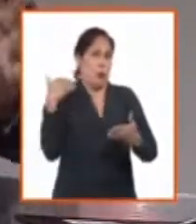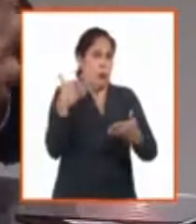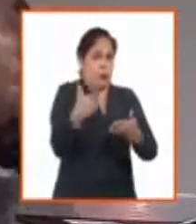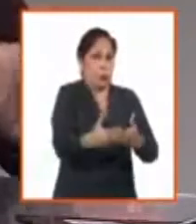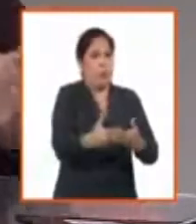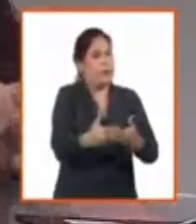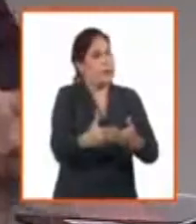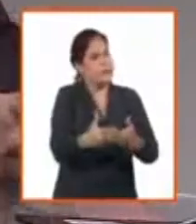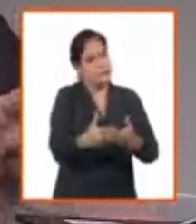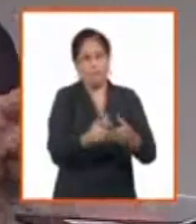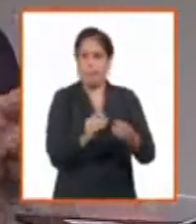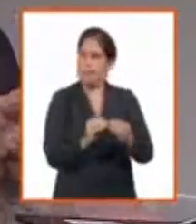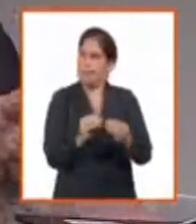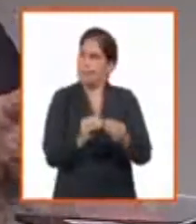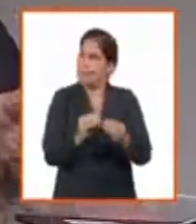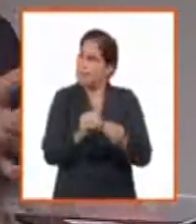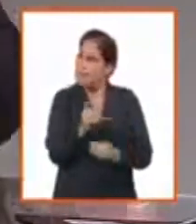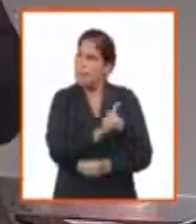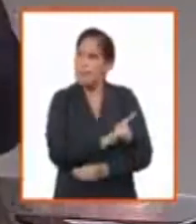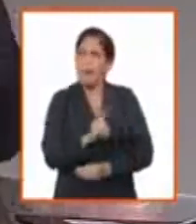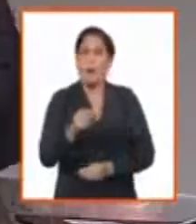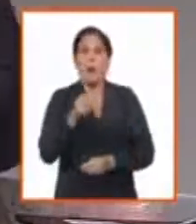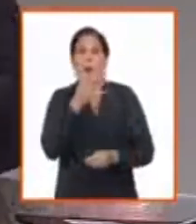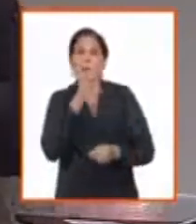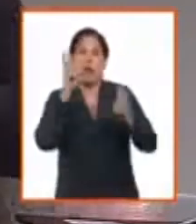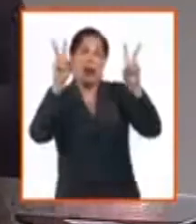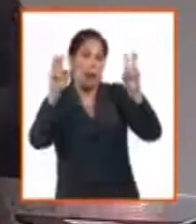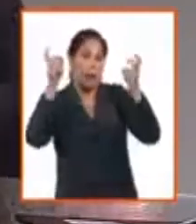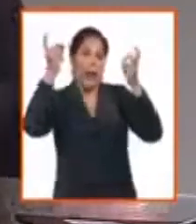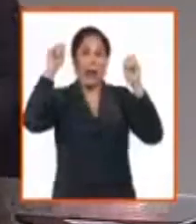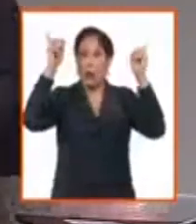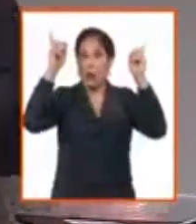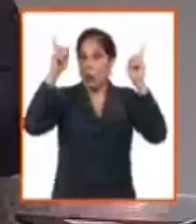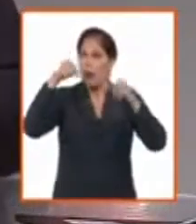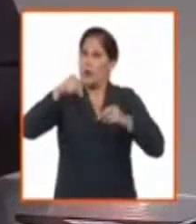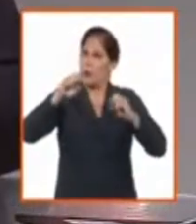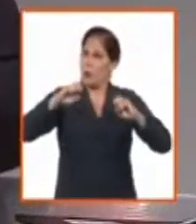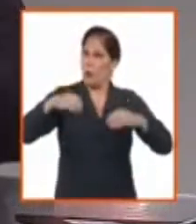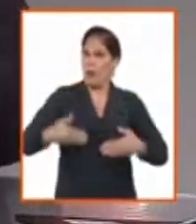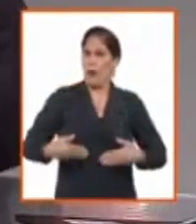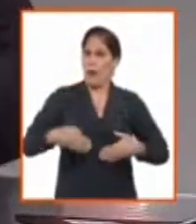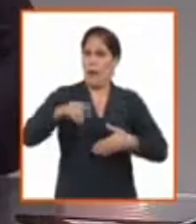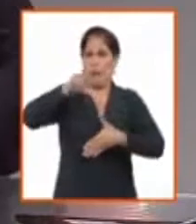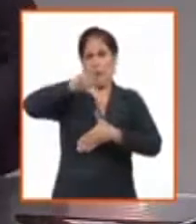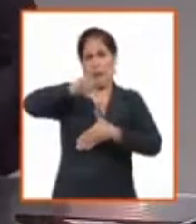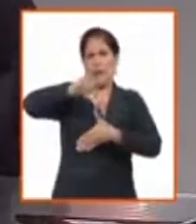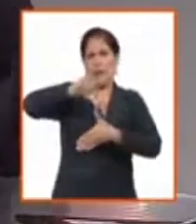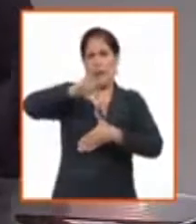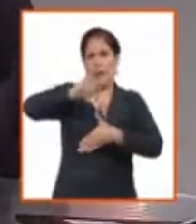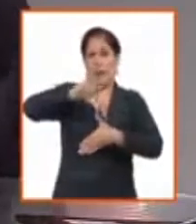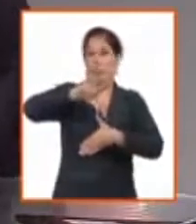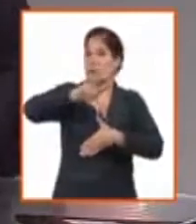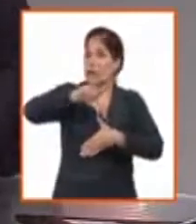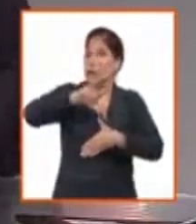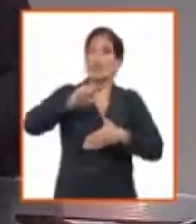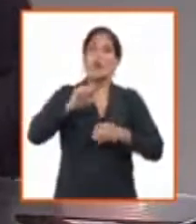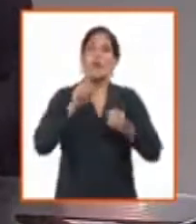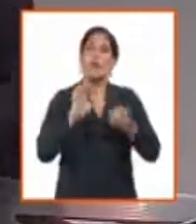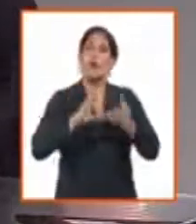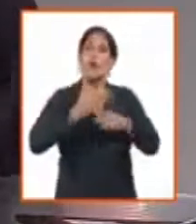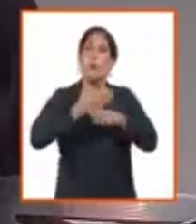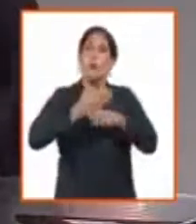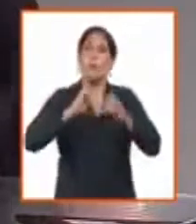principio inicio quizás a ser un tema ideológico pero hay un tema moral para américa latina es decir una cuestión moral